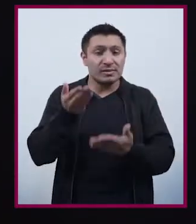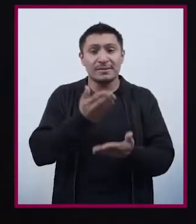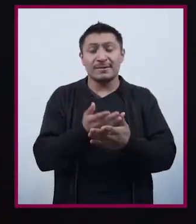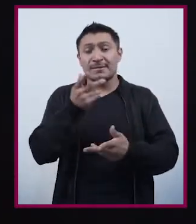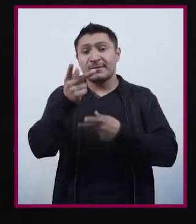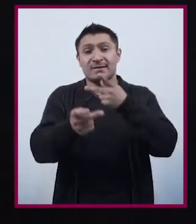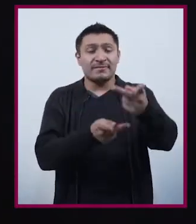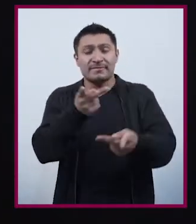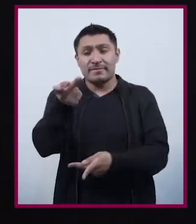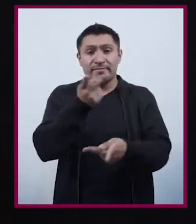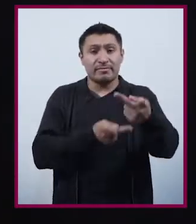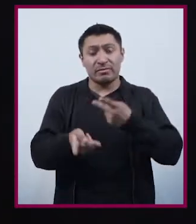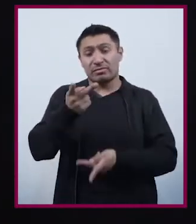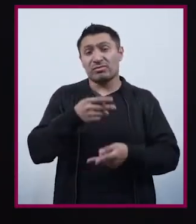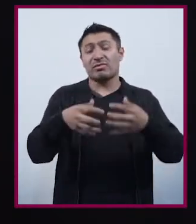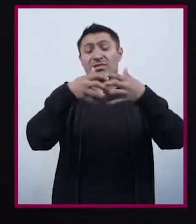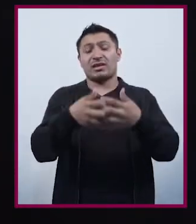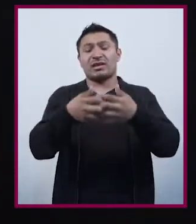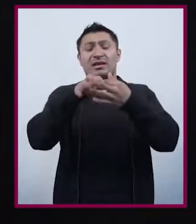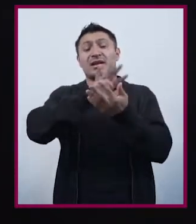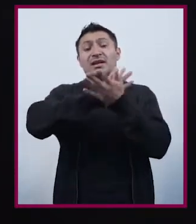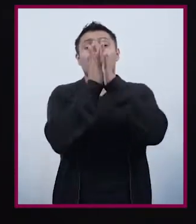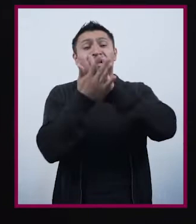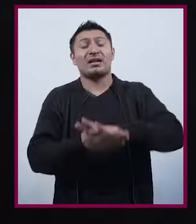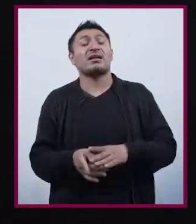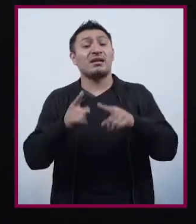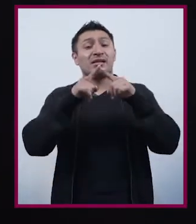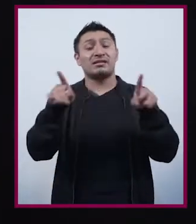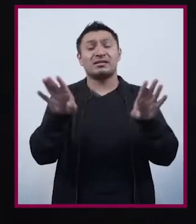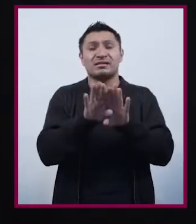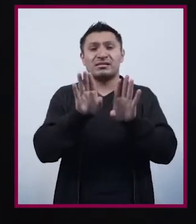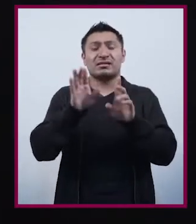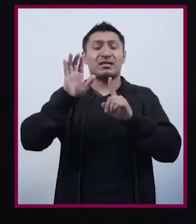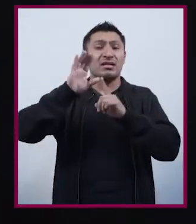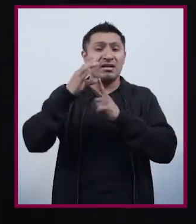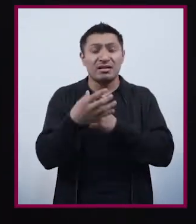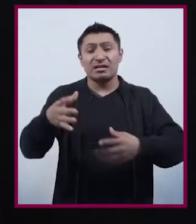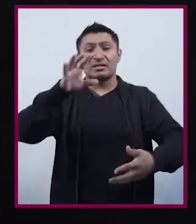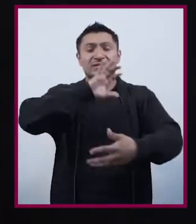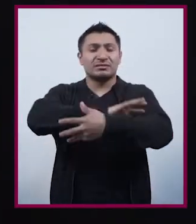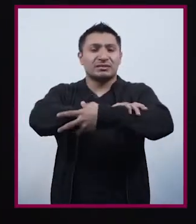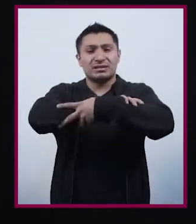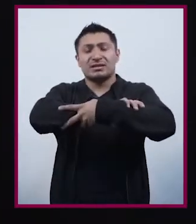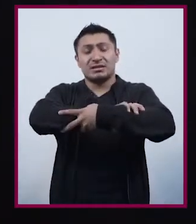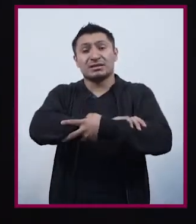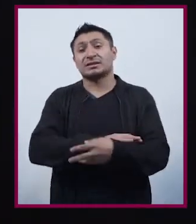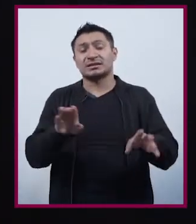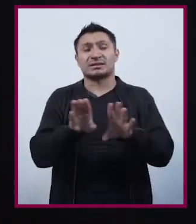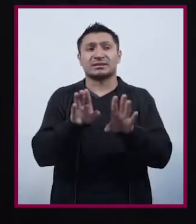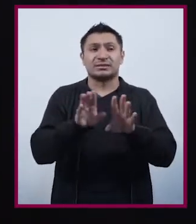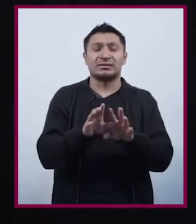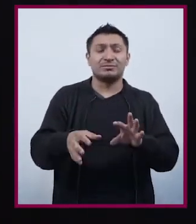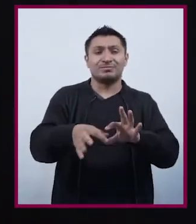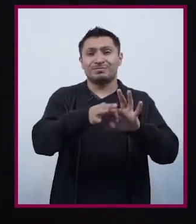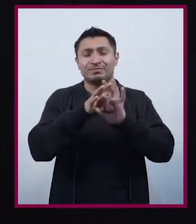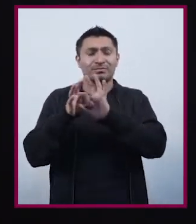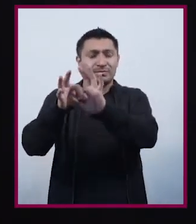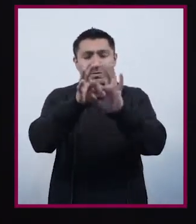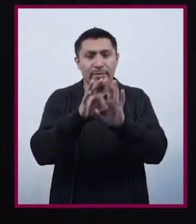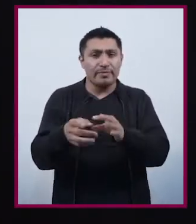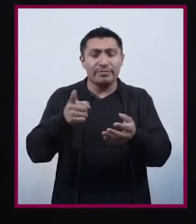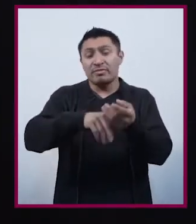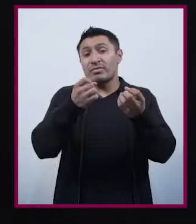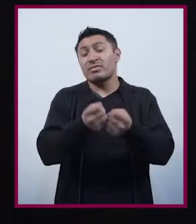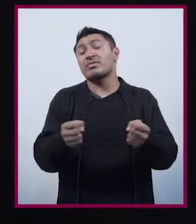prestaciones. Una máquina que se transforma en otra cosa. Una convención, un lazo social. Un lazo